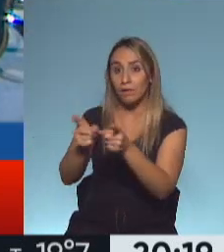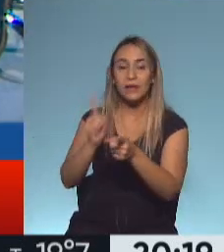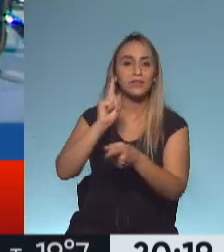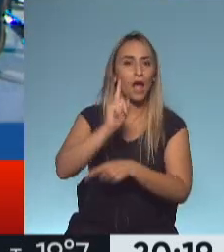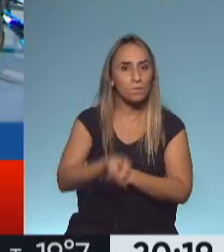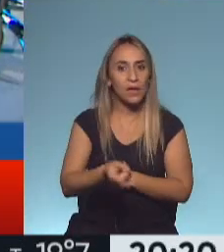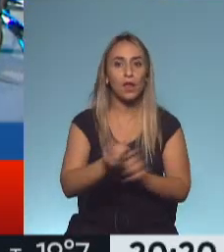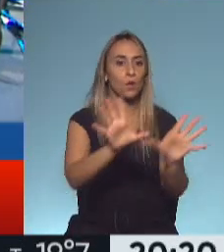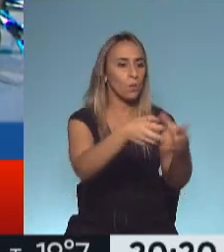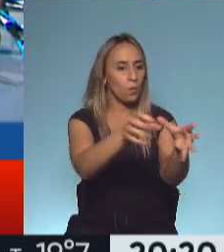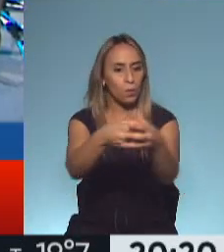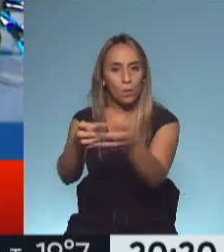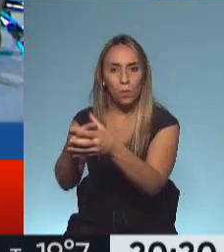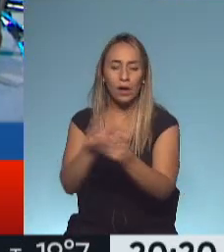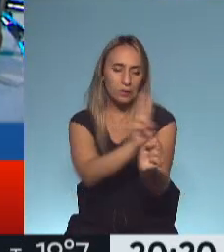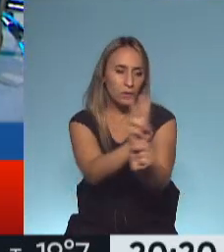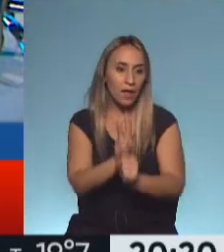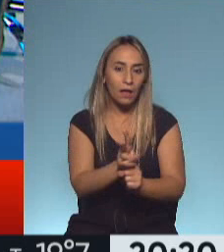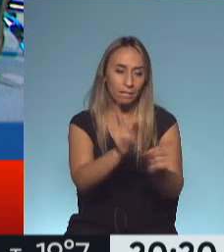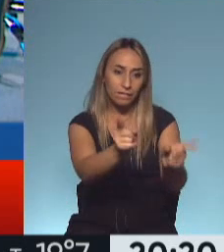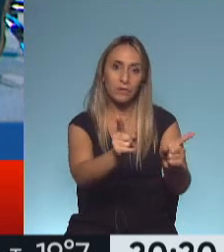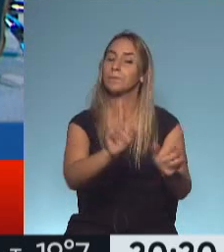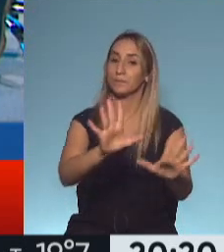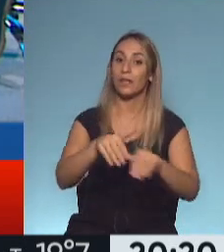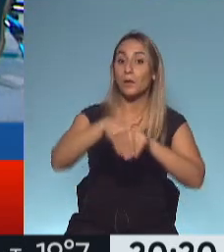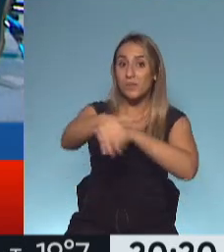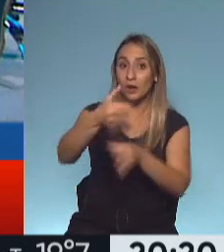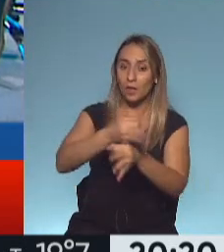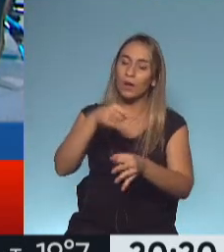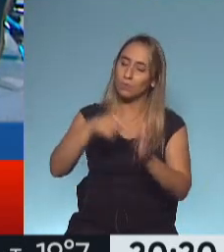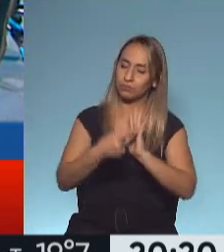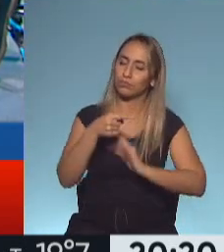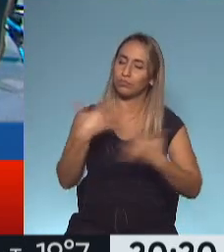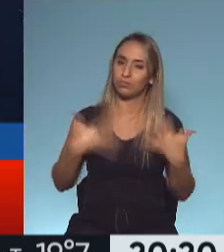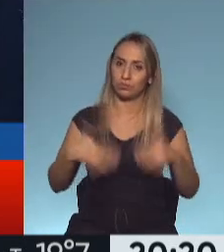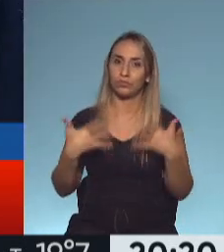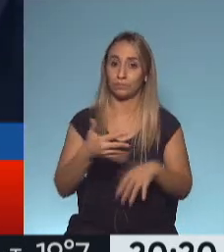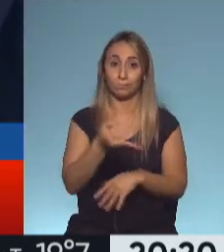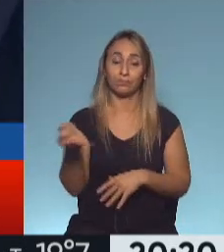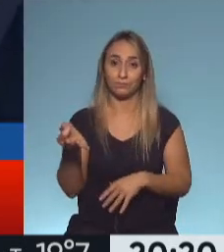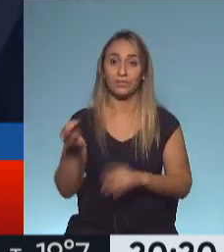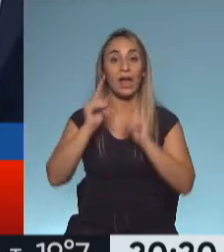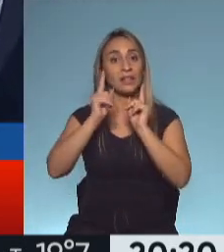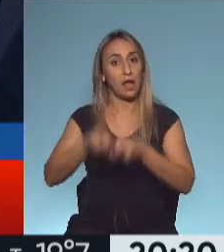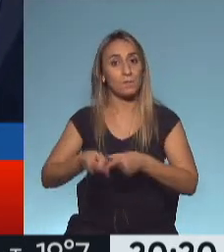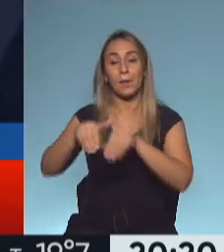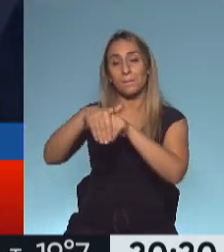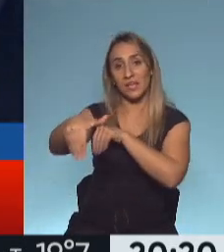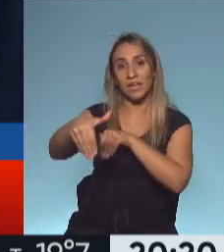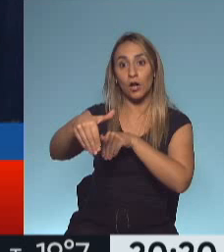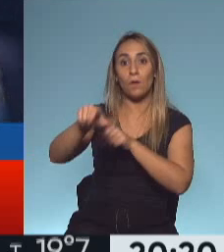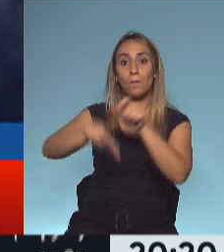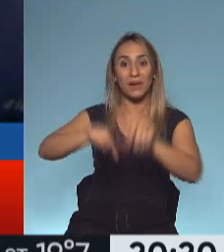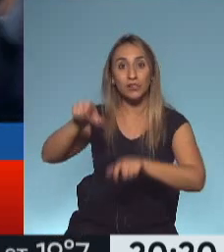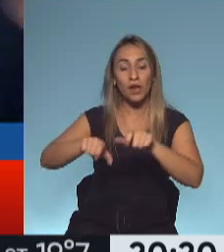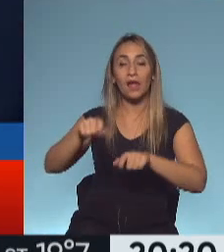burbujas y el cuidado y para sostener los traslados. Lo de los microescolares es un punto. También está los micros que trasladan personas con